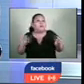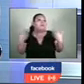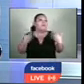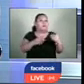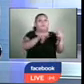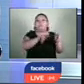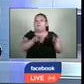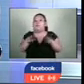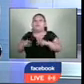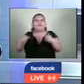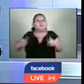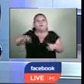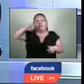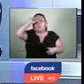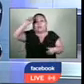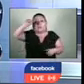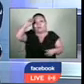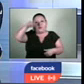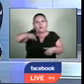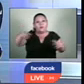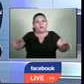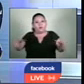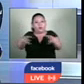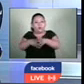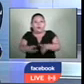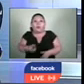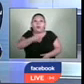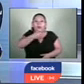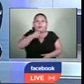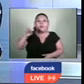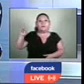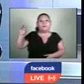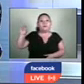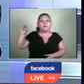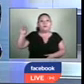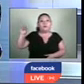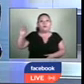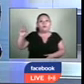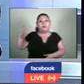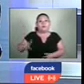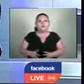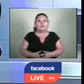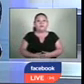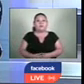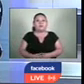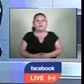los empleos perdidos en este rubro. El periodista Romel Hernández nos informa.